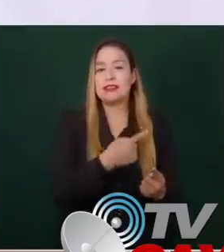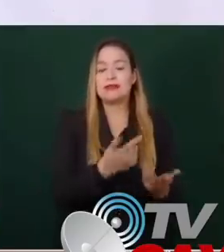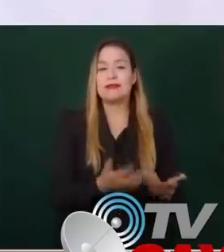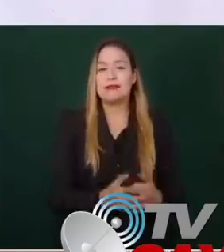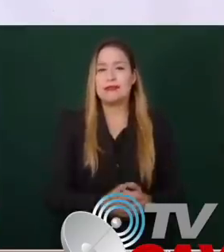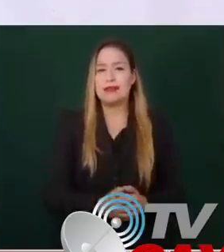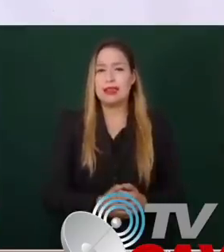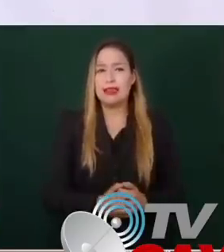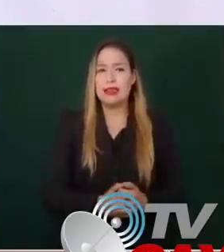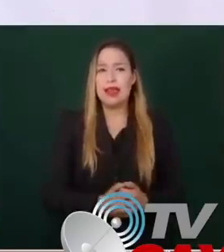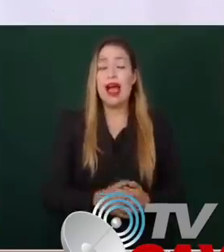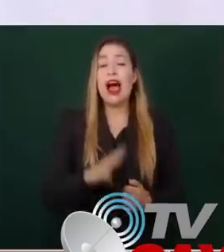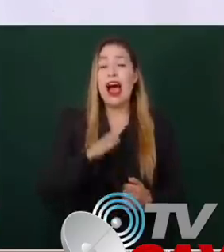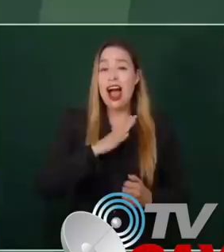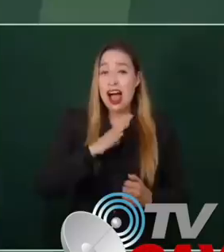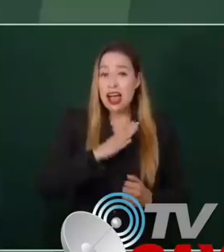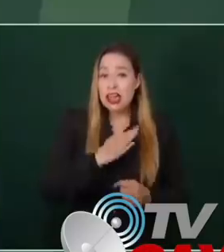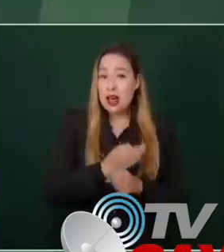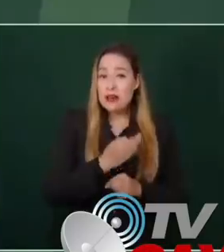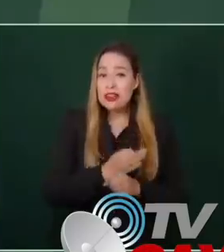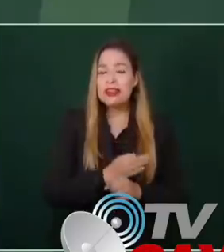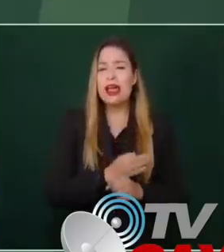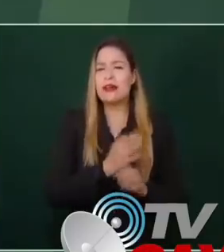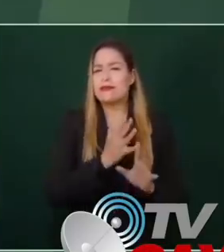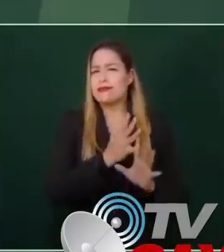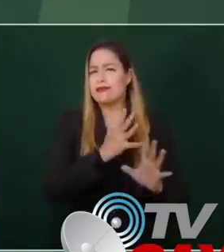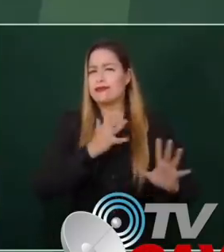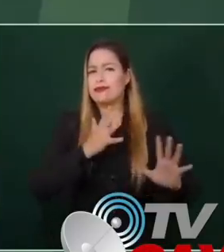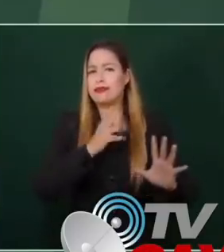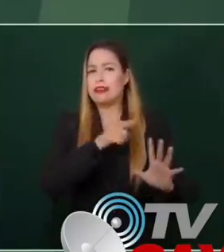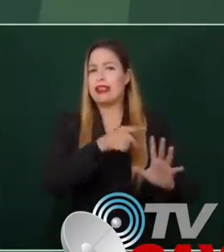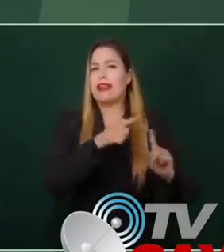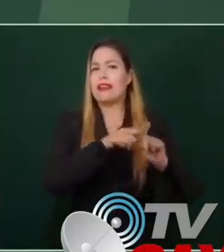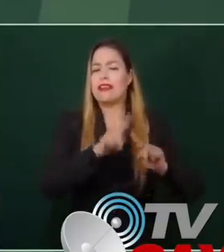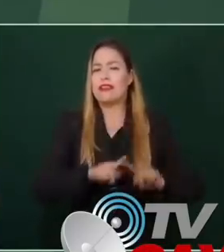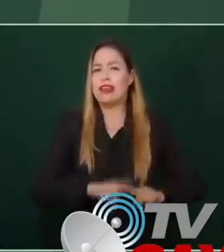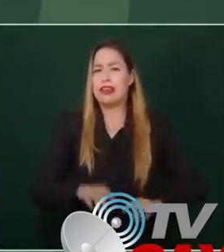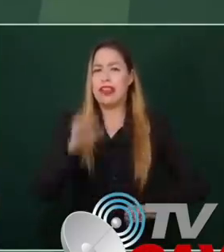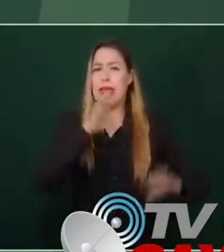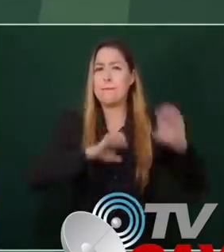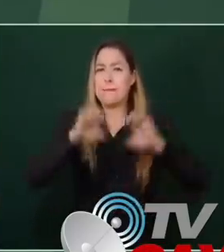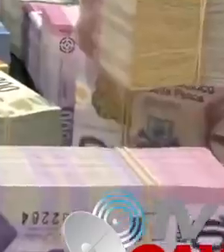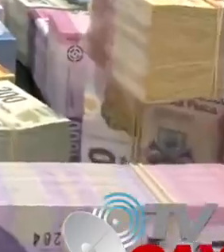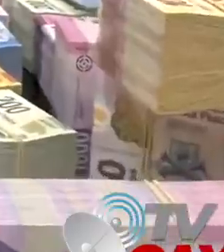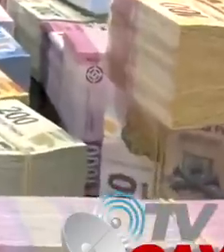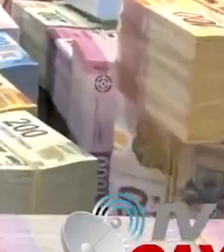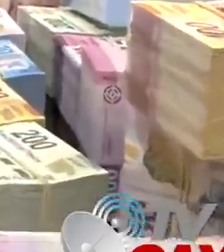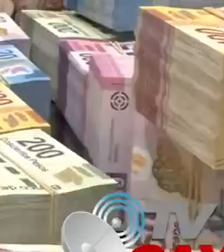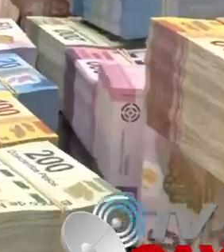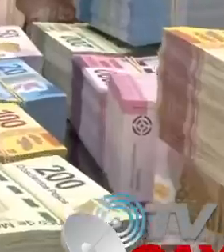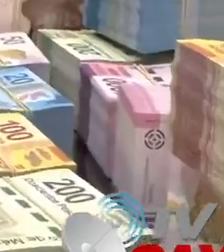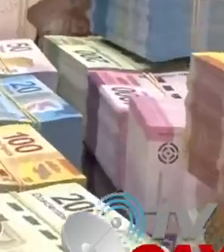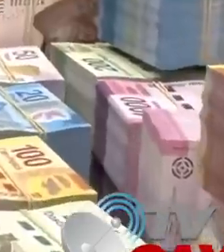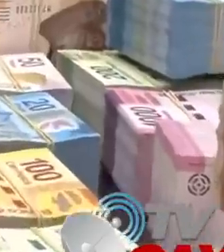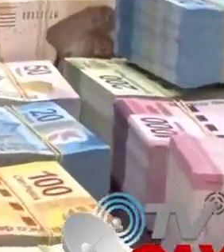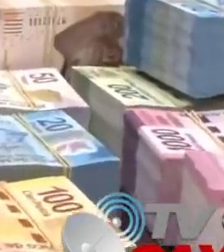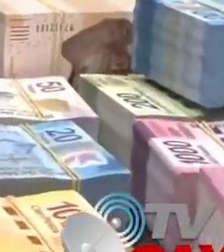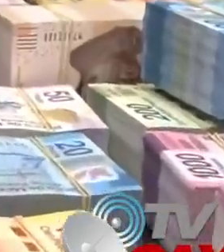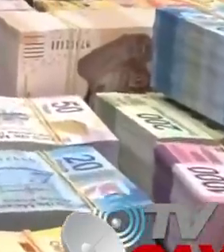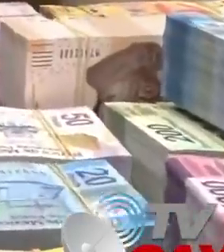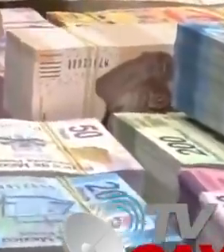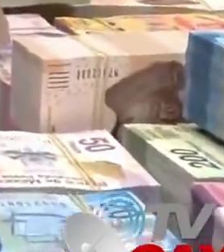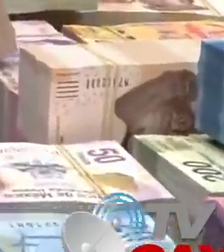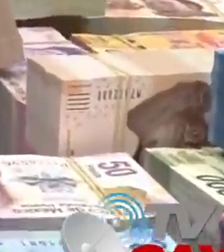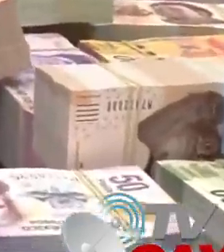sus manos la autorización de la Federación para destinar 2.183 millones de